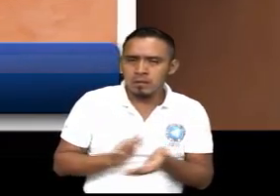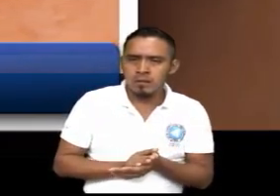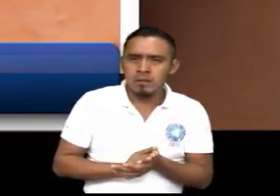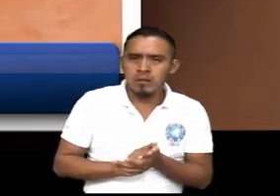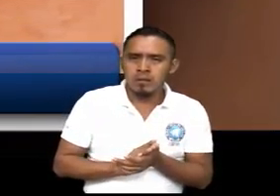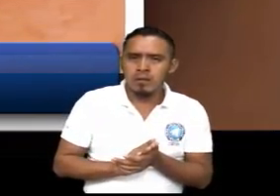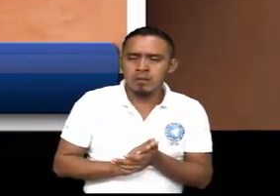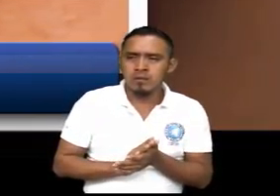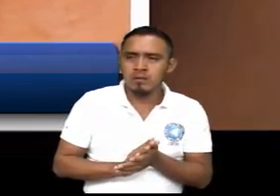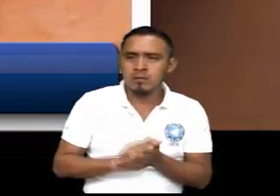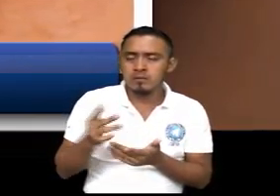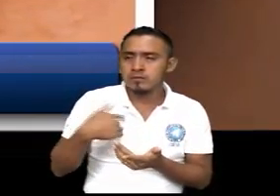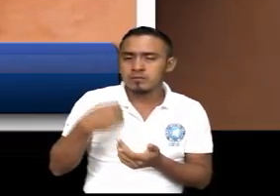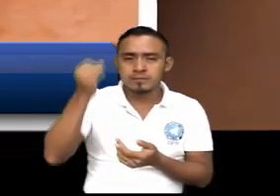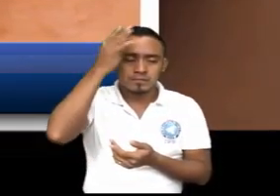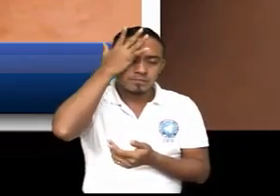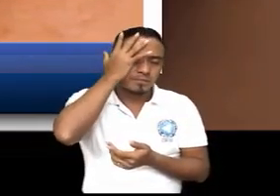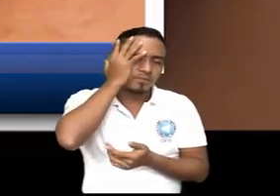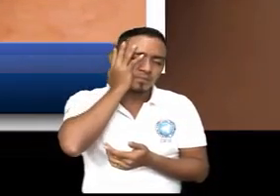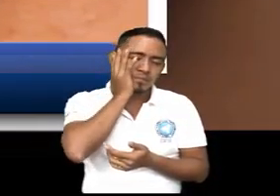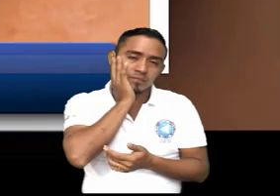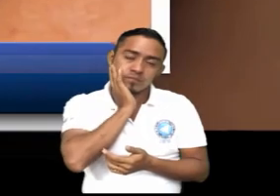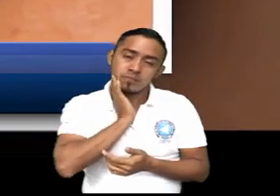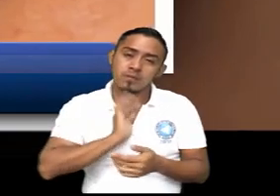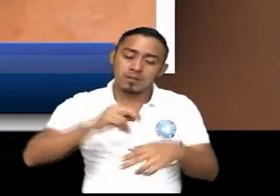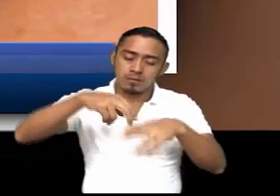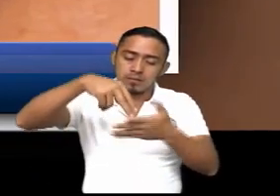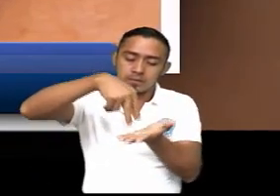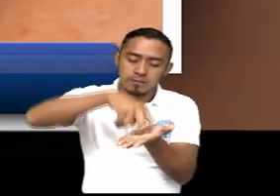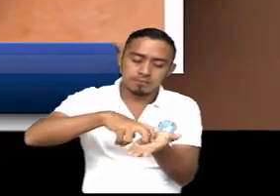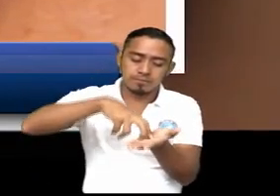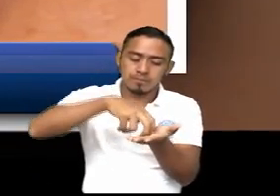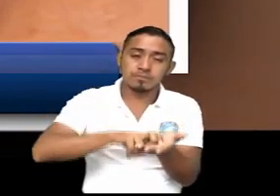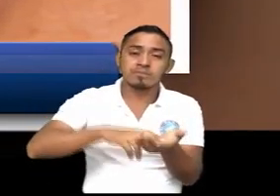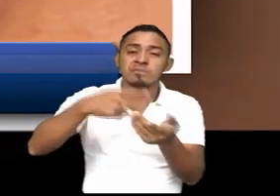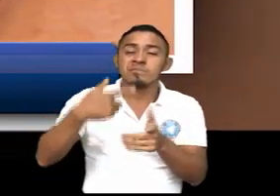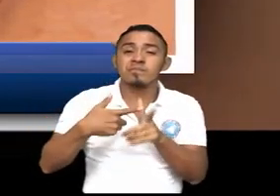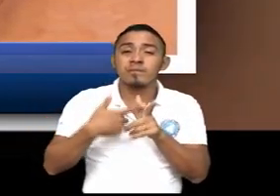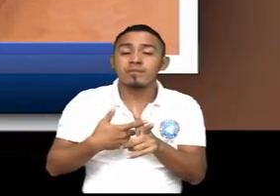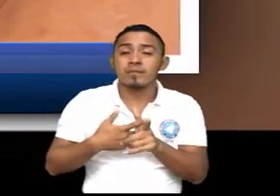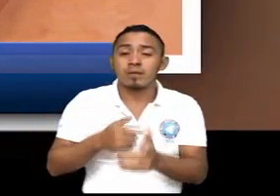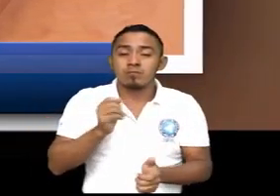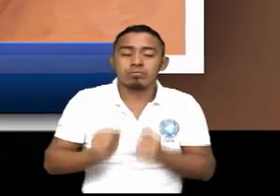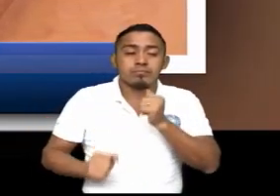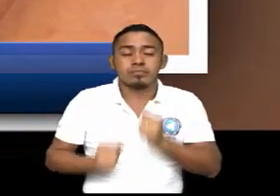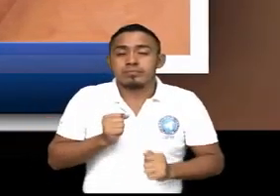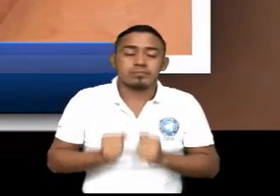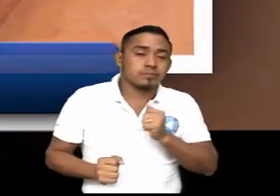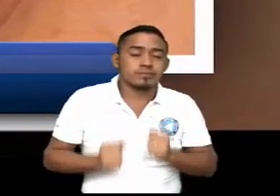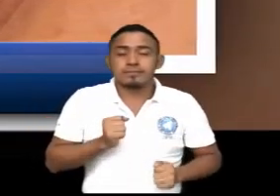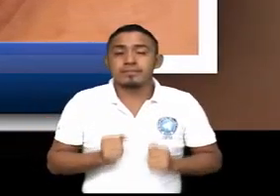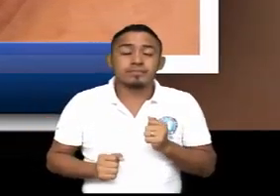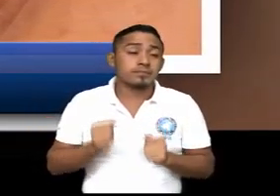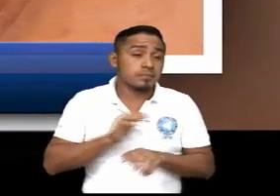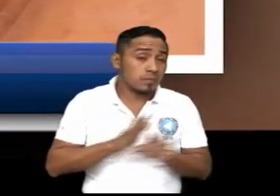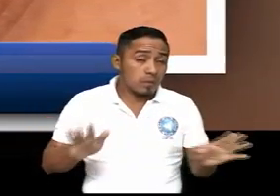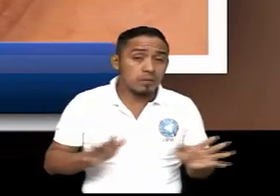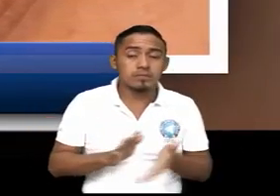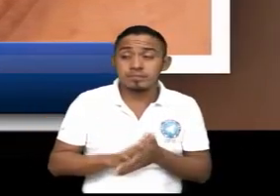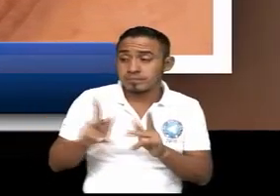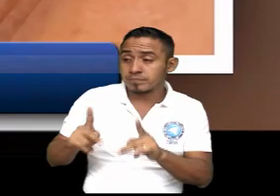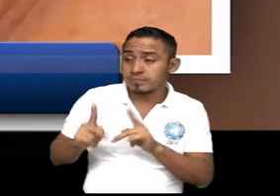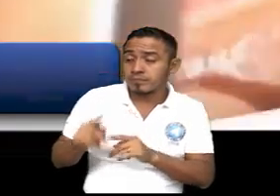vos hagas sudar, por ejemplo, hacer sentadillas, trotar, pero más que todo, caminar. Las personas que padecen problemas